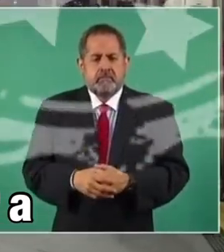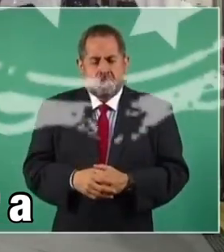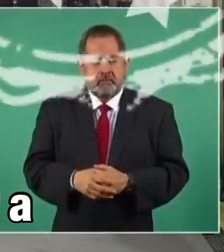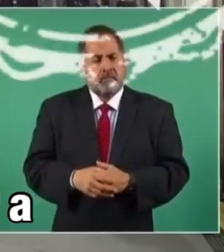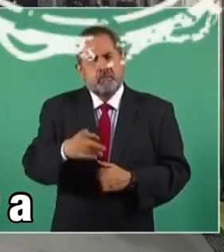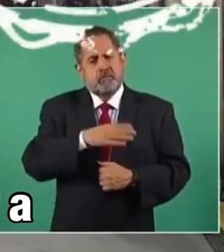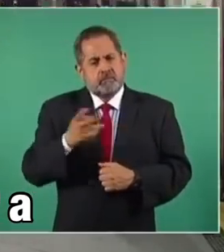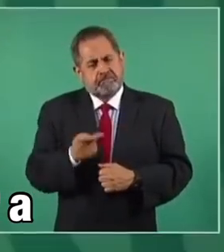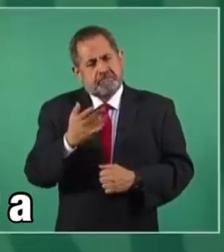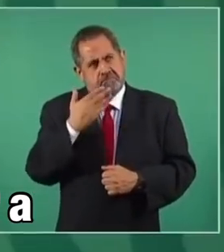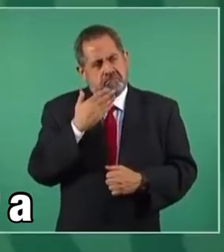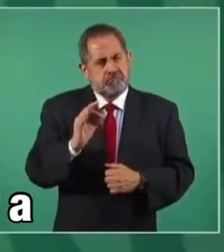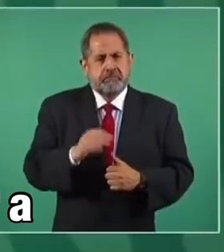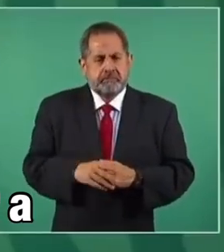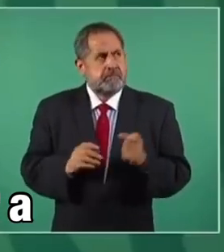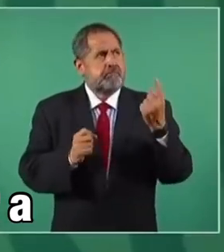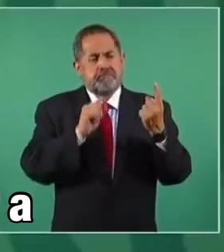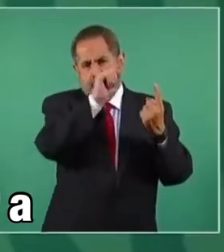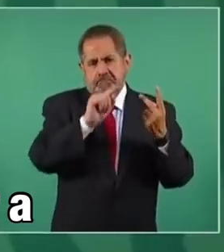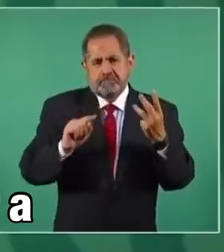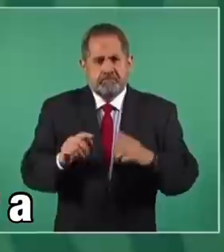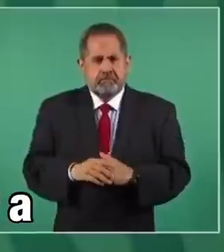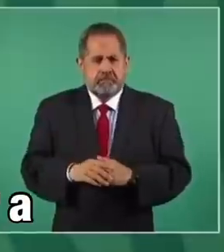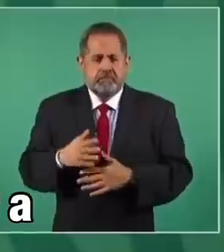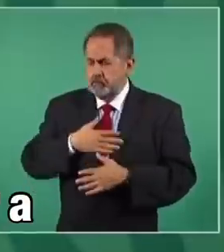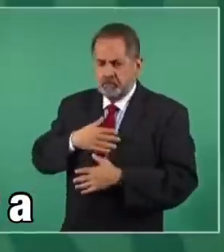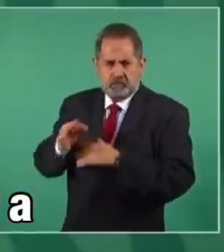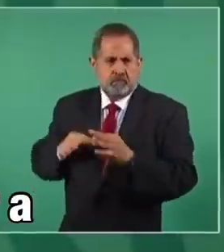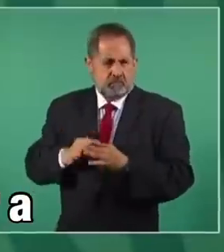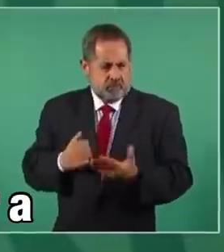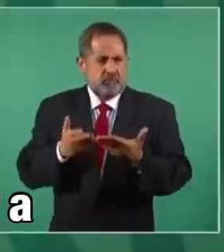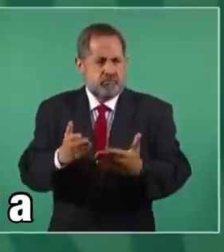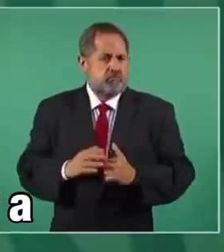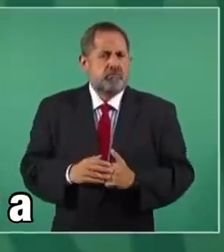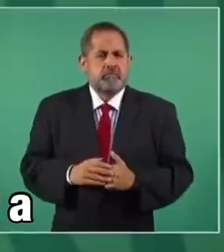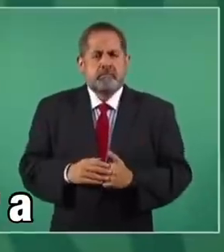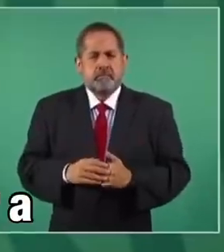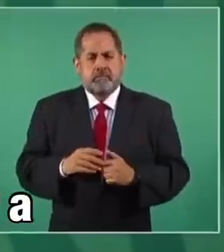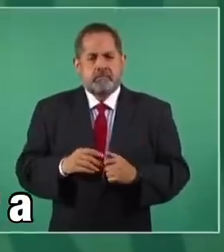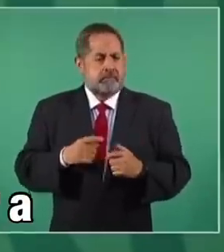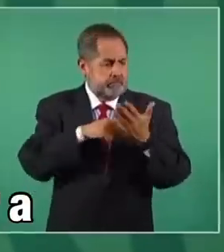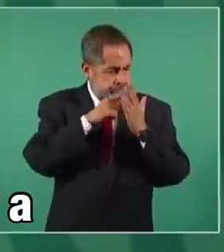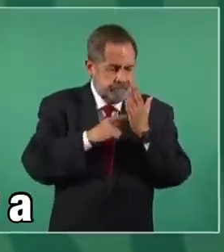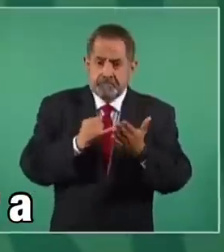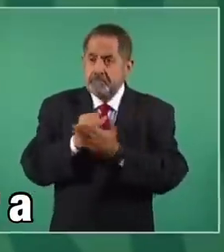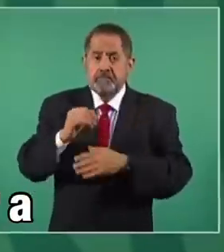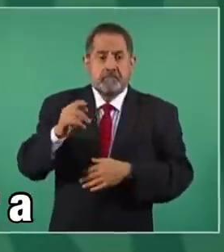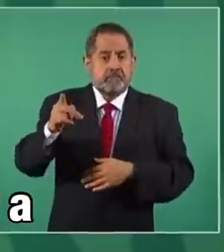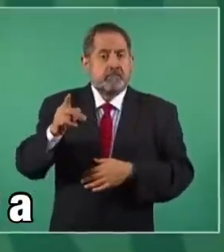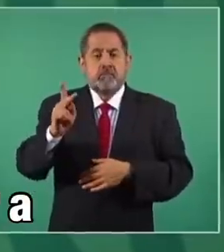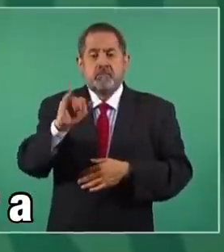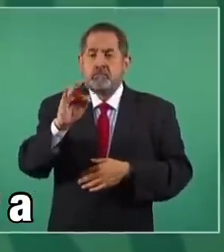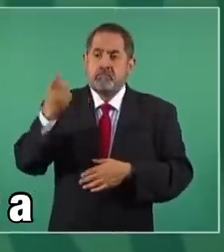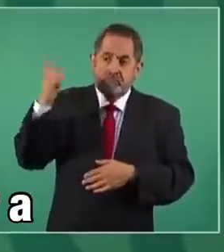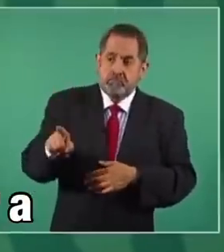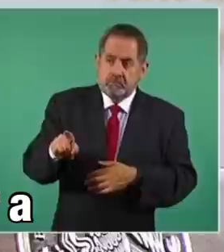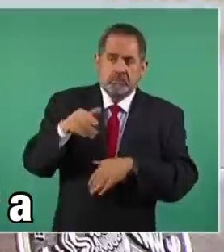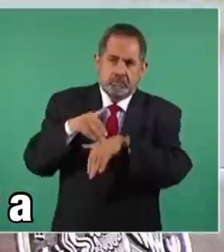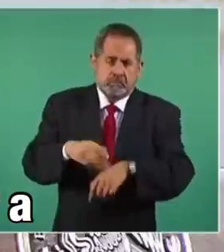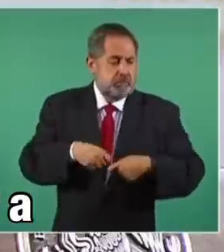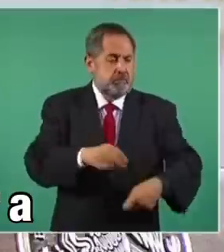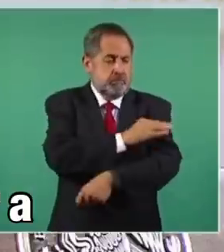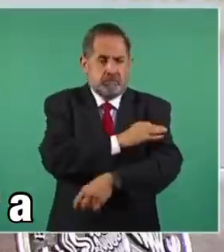Es muy buena pregunta. Se están dando estos casos y nosotros estamos cumpliendo con las resoluciones del Poder Judicial. Pero